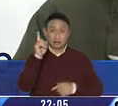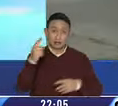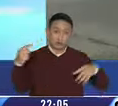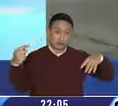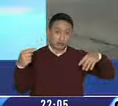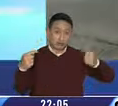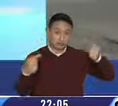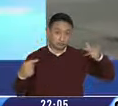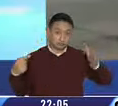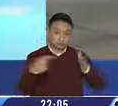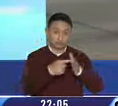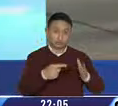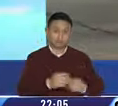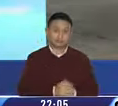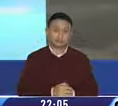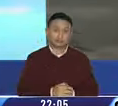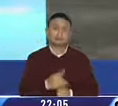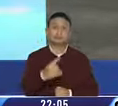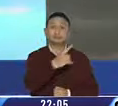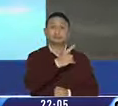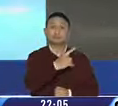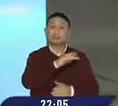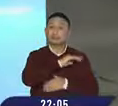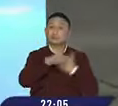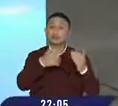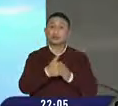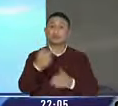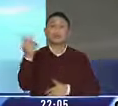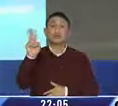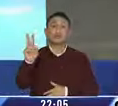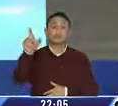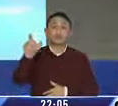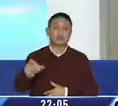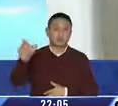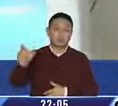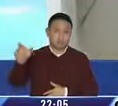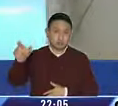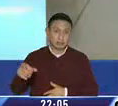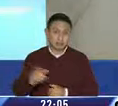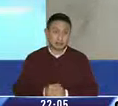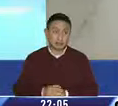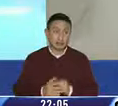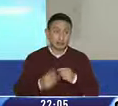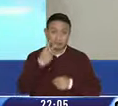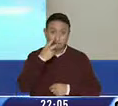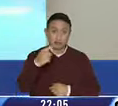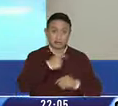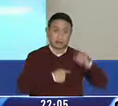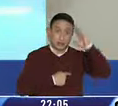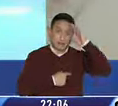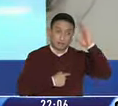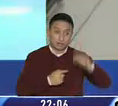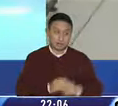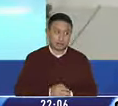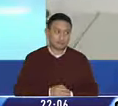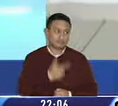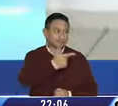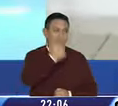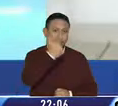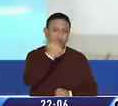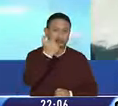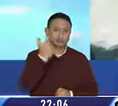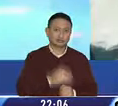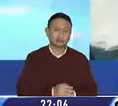bala. Los presuntos delincuentes, todos de nacionalidad venezolana, a la presencia de los policías, les recibieron a bala.